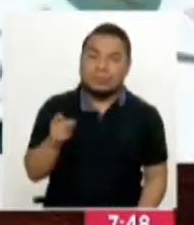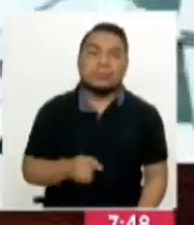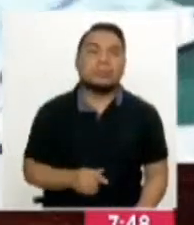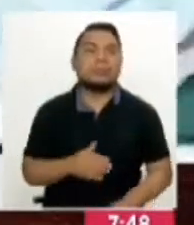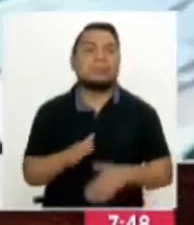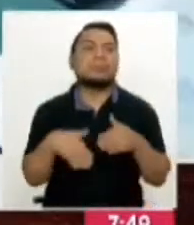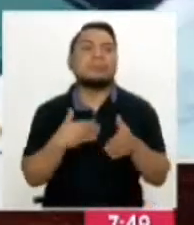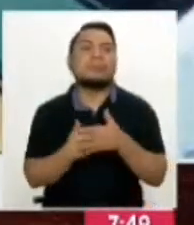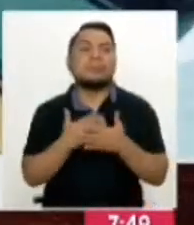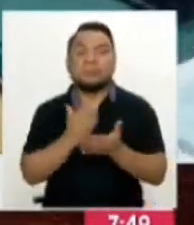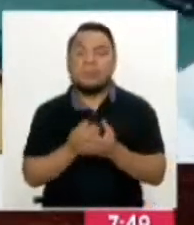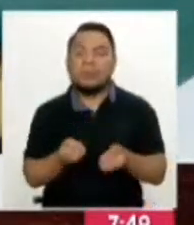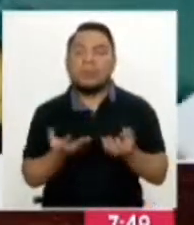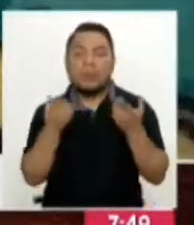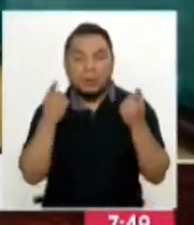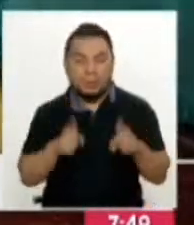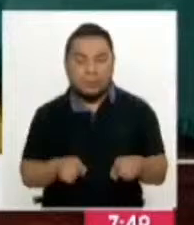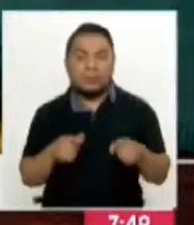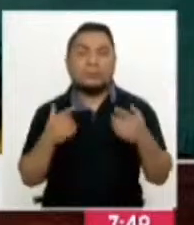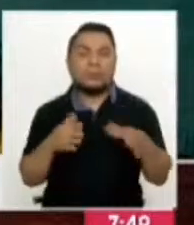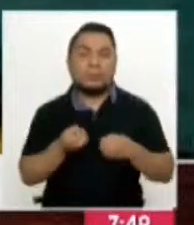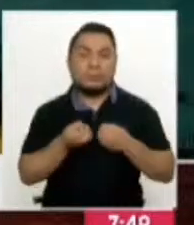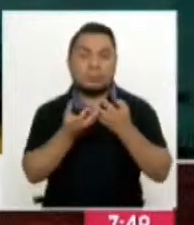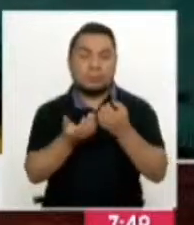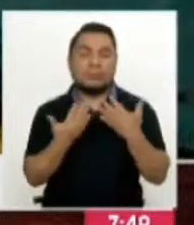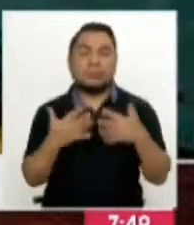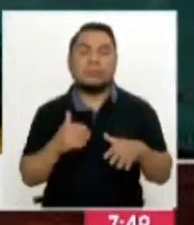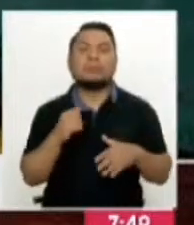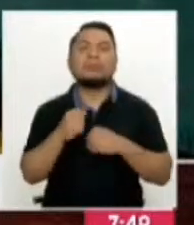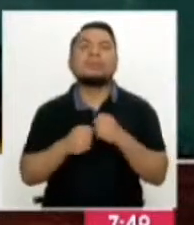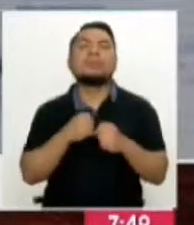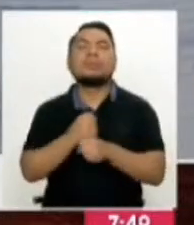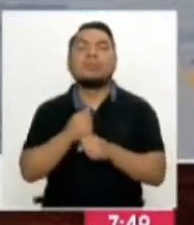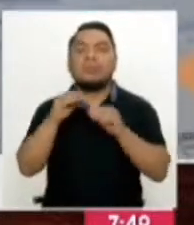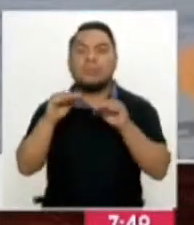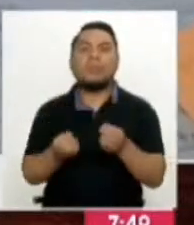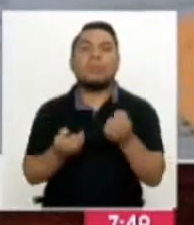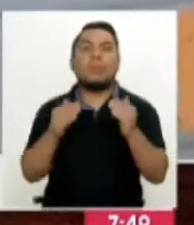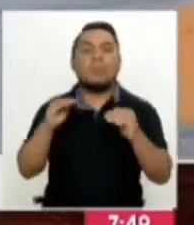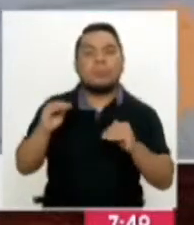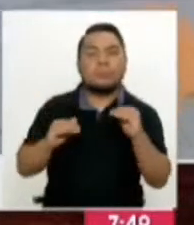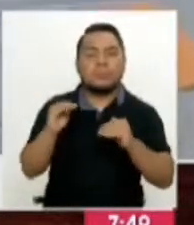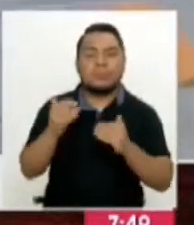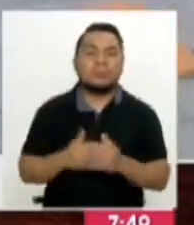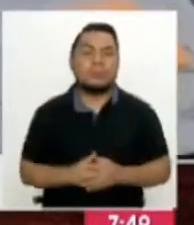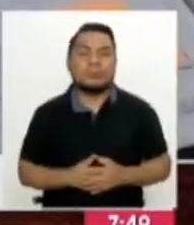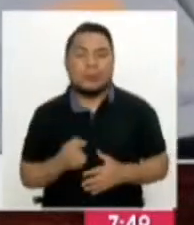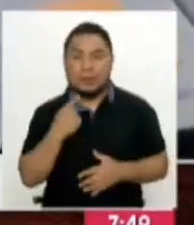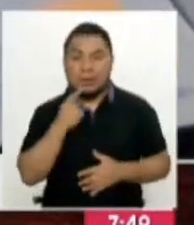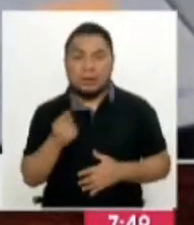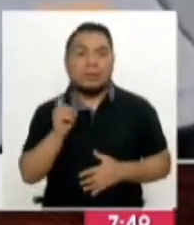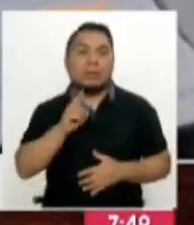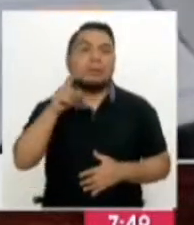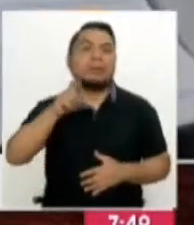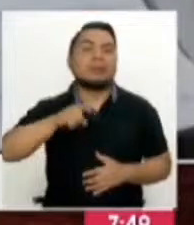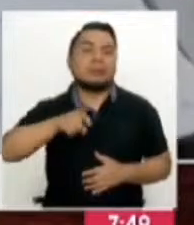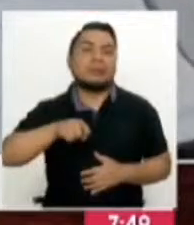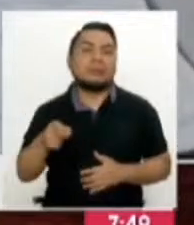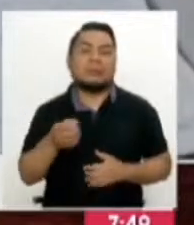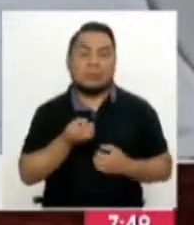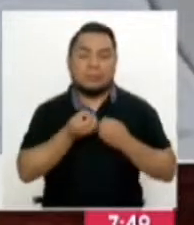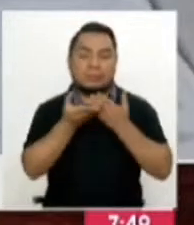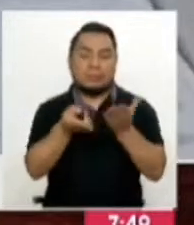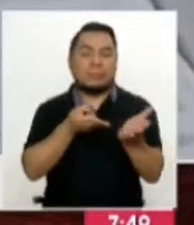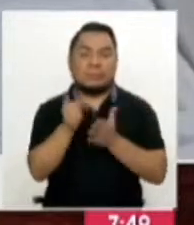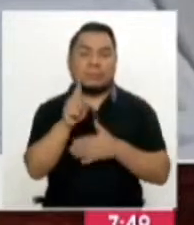y reparación civil, y ese acuerdo también tiene que pasar por el tamiz del órgano jurisdiccional. Aquí, como verán, no se necesita